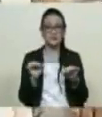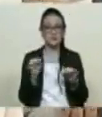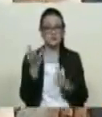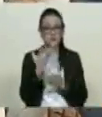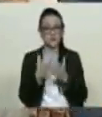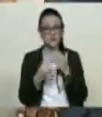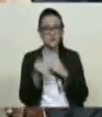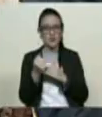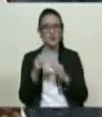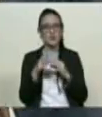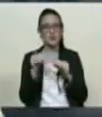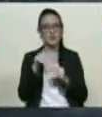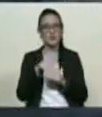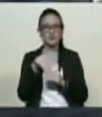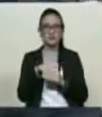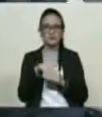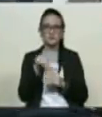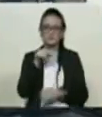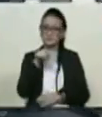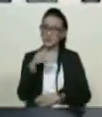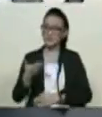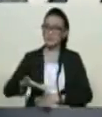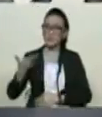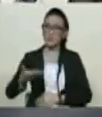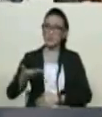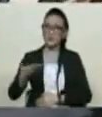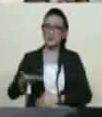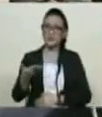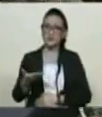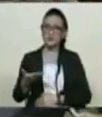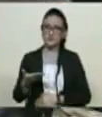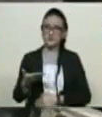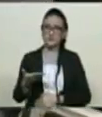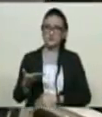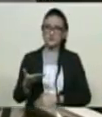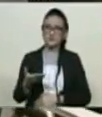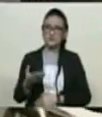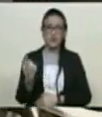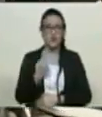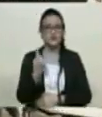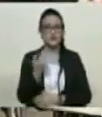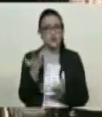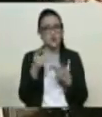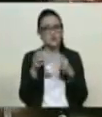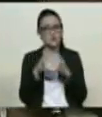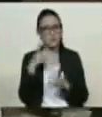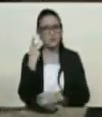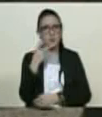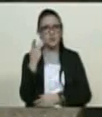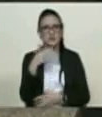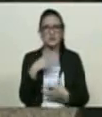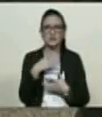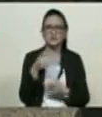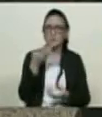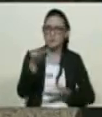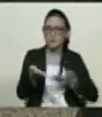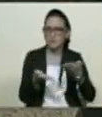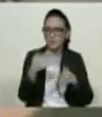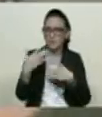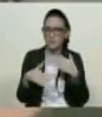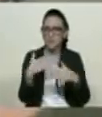de votación. Eso es muy importante, porque no solamente las organizaciones políticas que están interesadas o que postularon en el